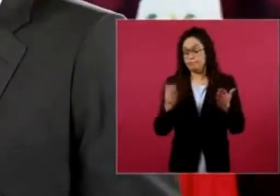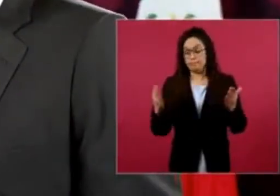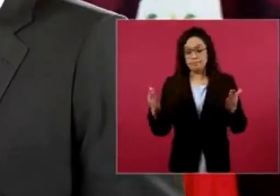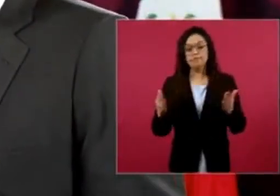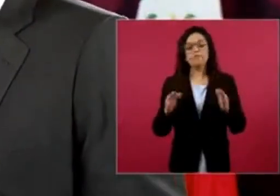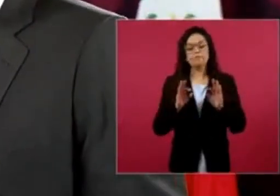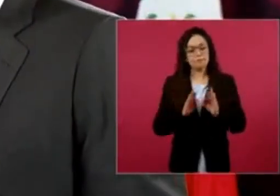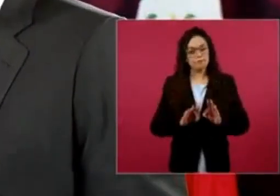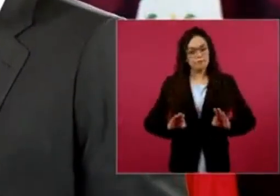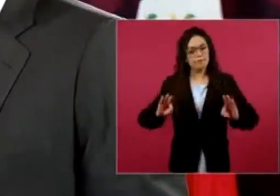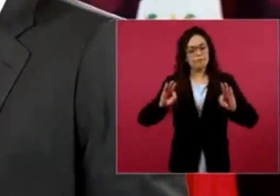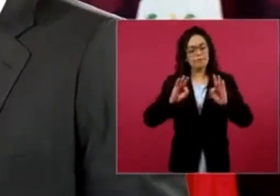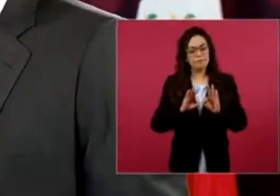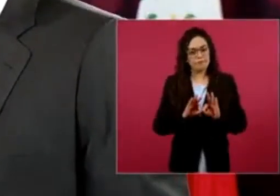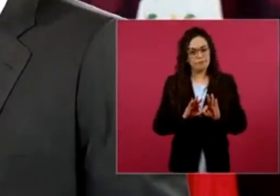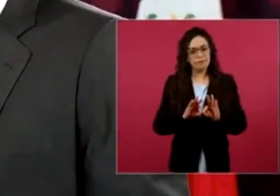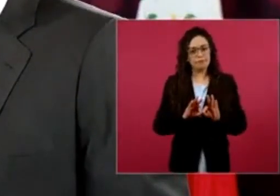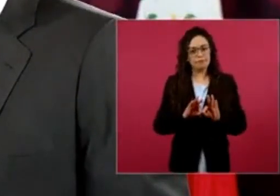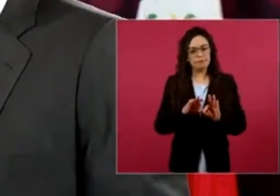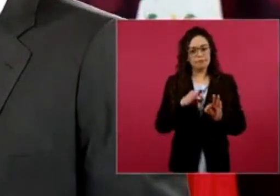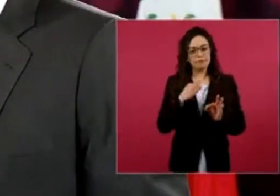sigamos contribuyendo